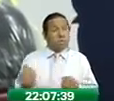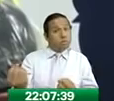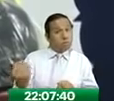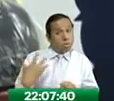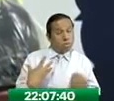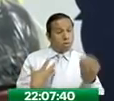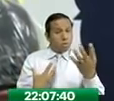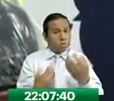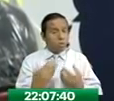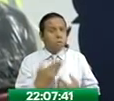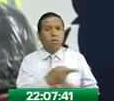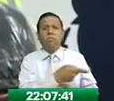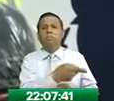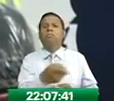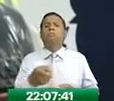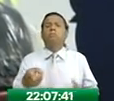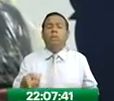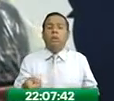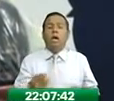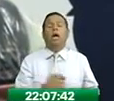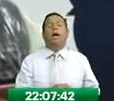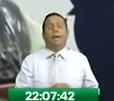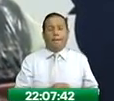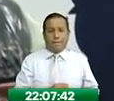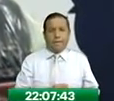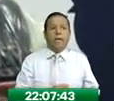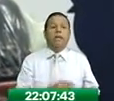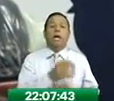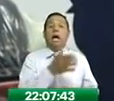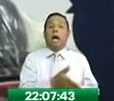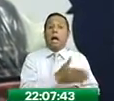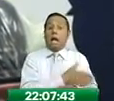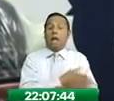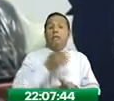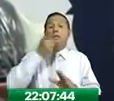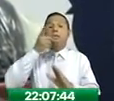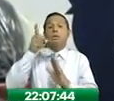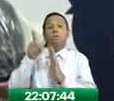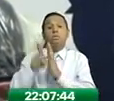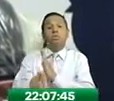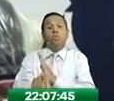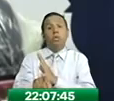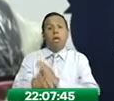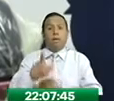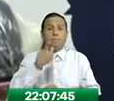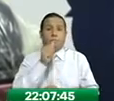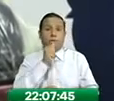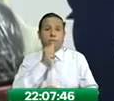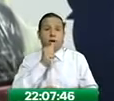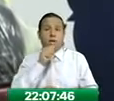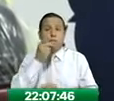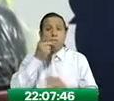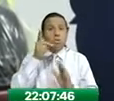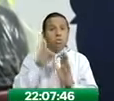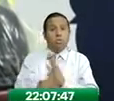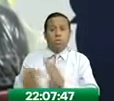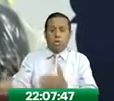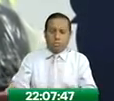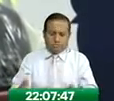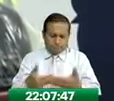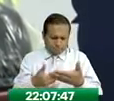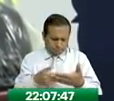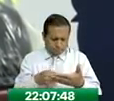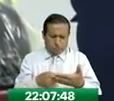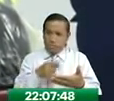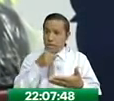corroborada con la reserva de la denuncia que tuvimos en horas de la mañana y efectivamente también se encontraron en el